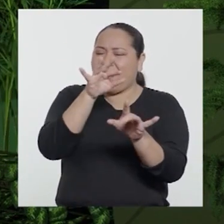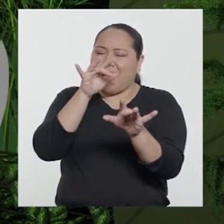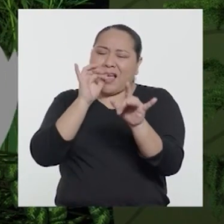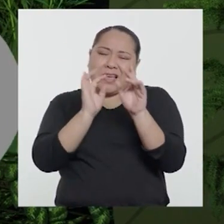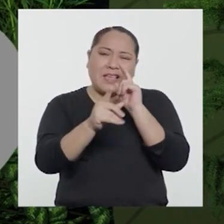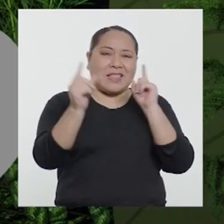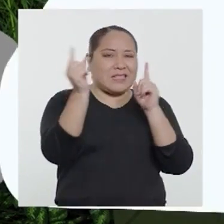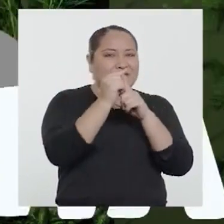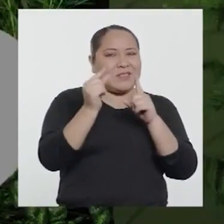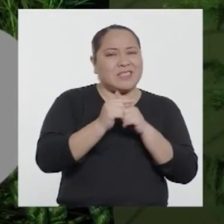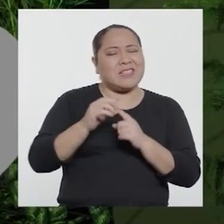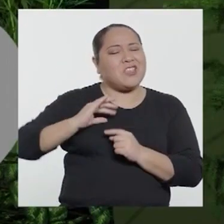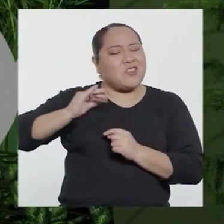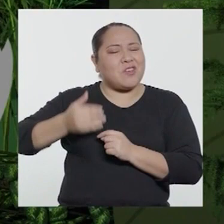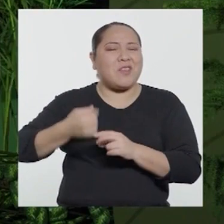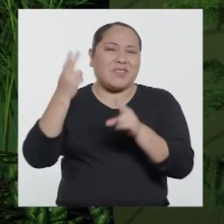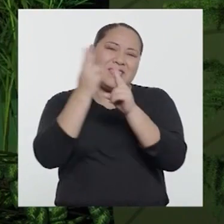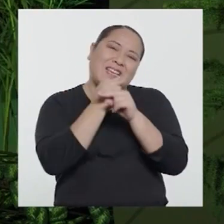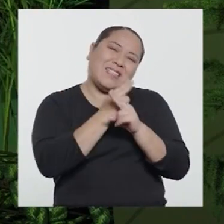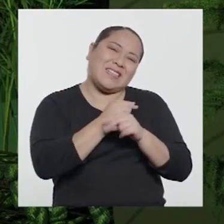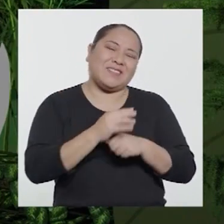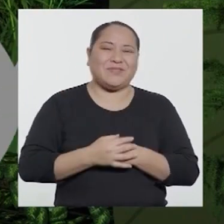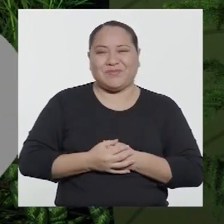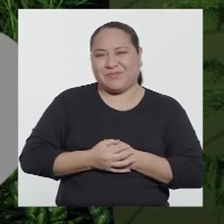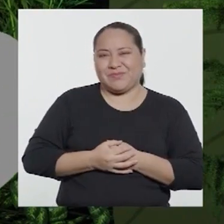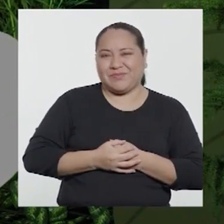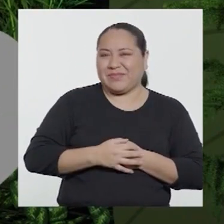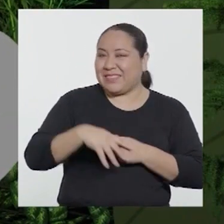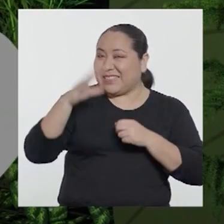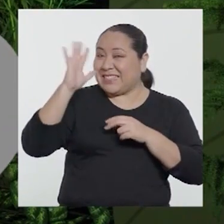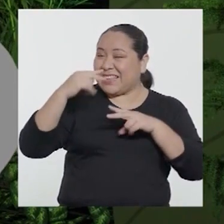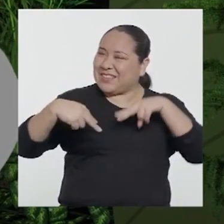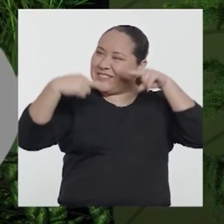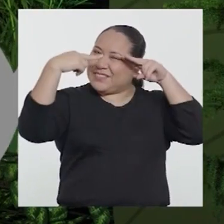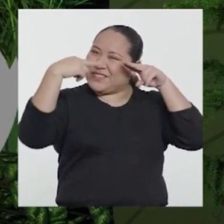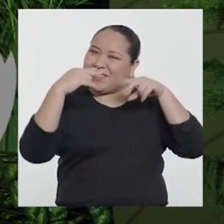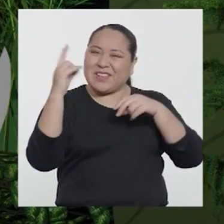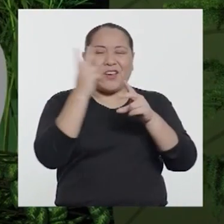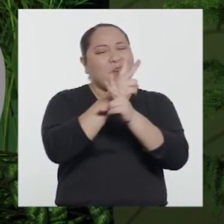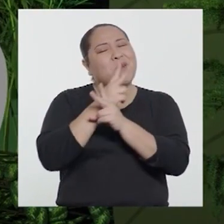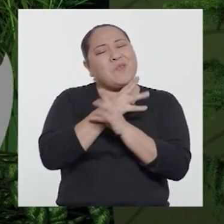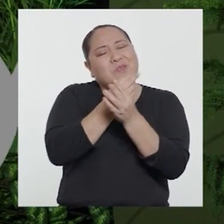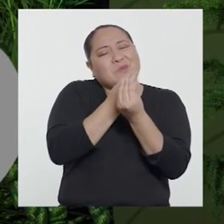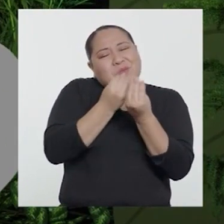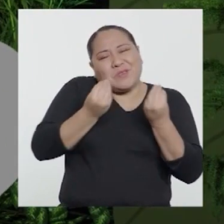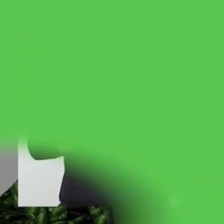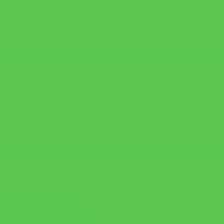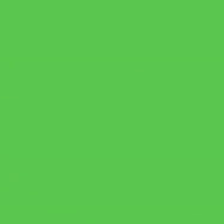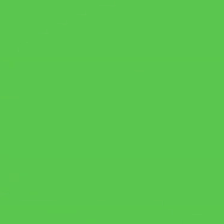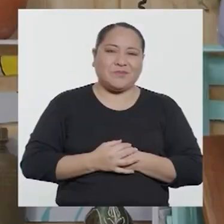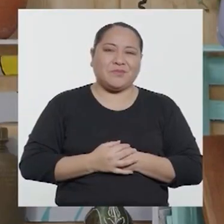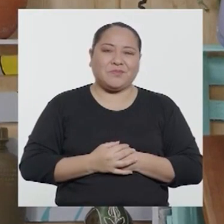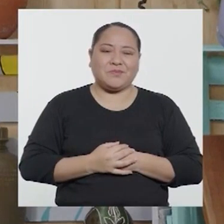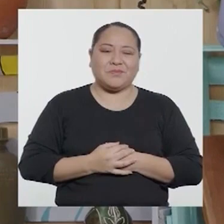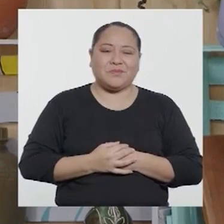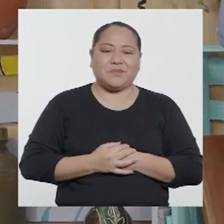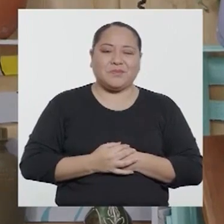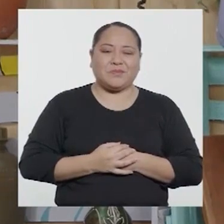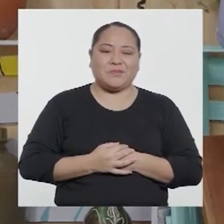magia de las palabras con la señora Vizcacha! ¡Nos vemos! ¡Cuídense mucho!